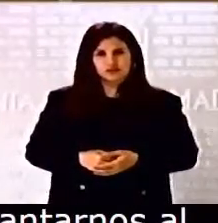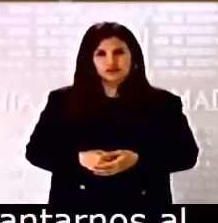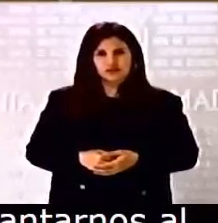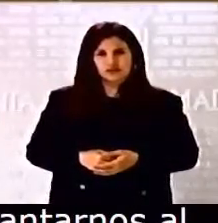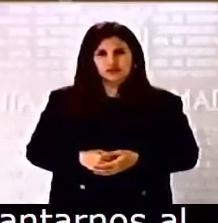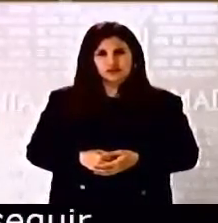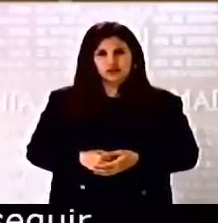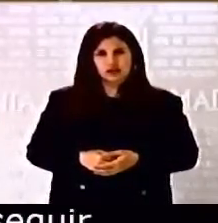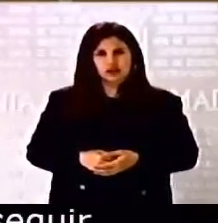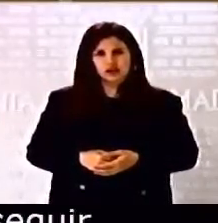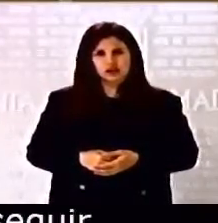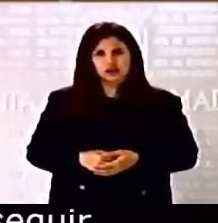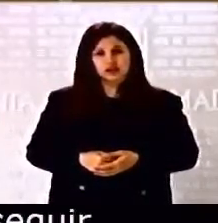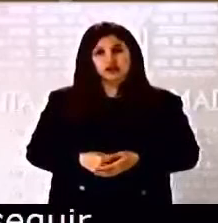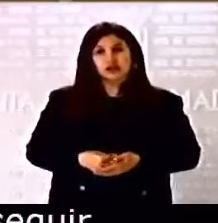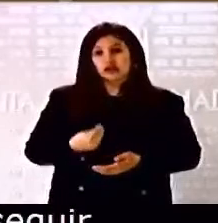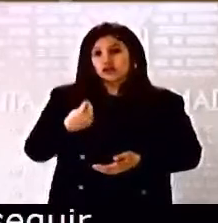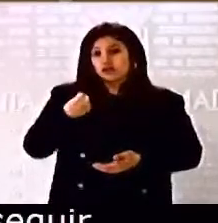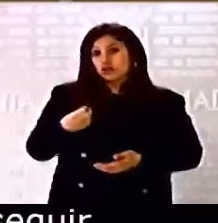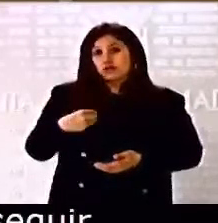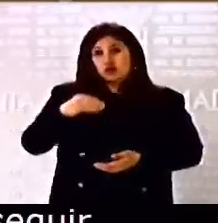Esto nos tiene que permitir